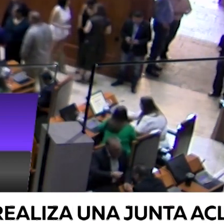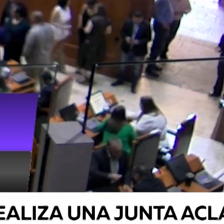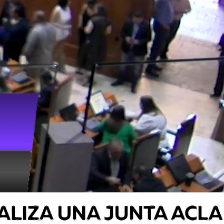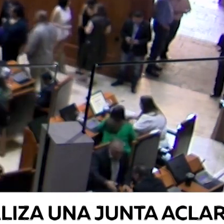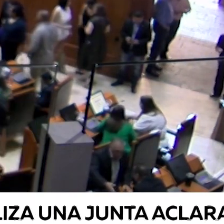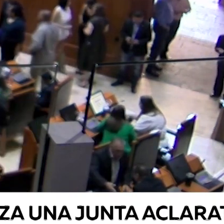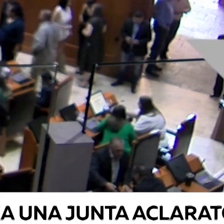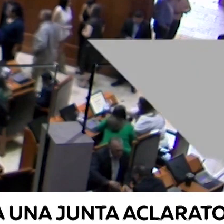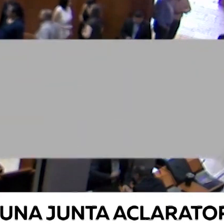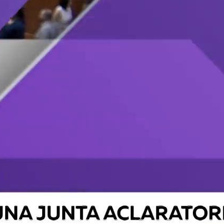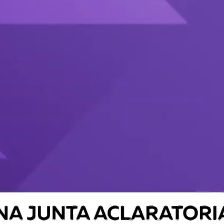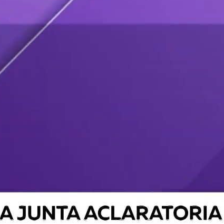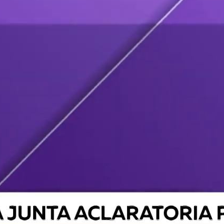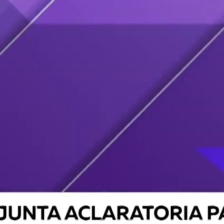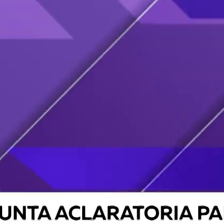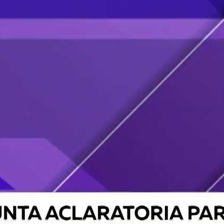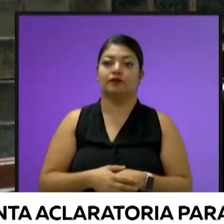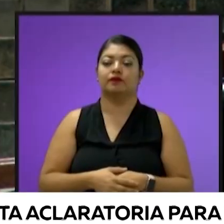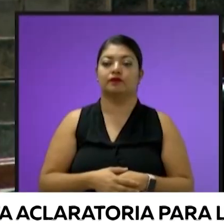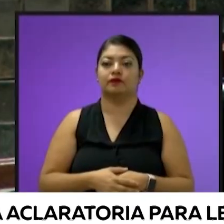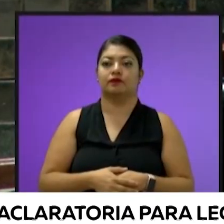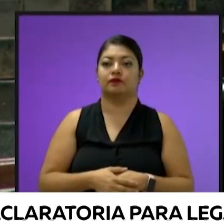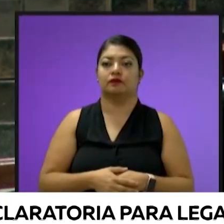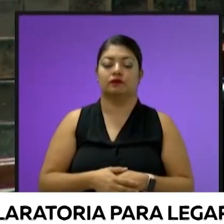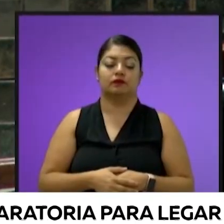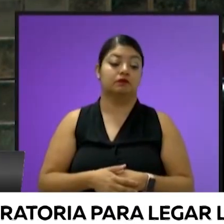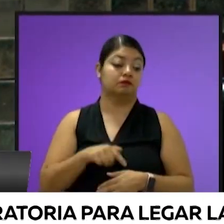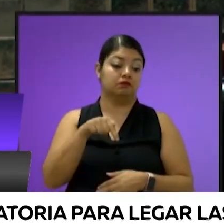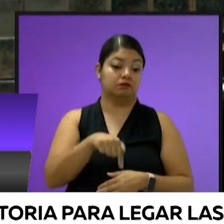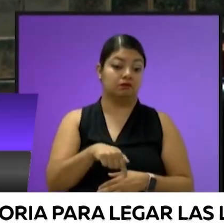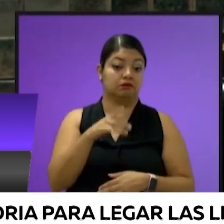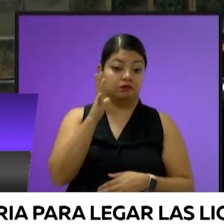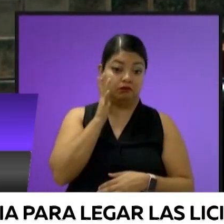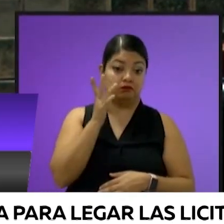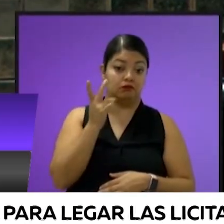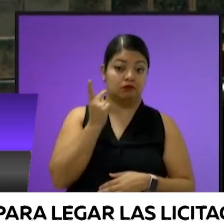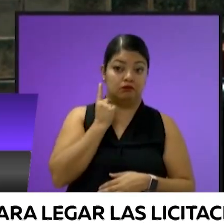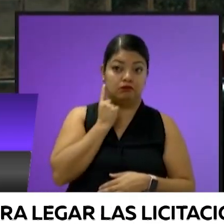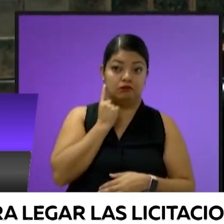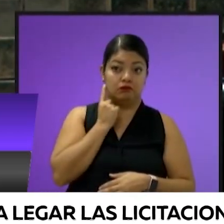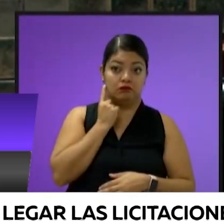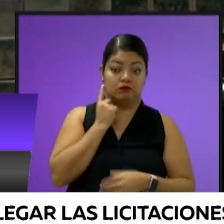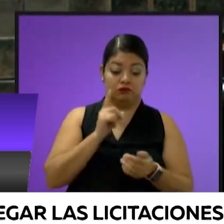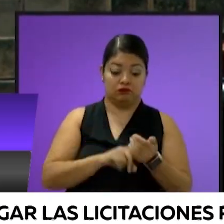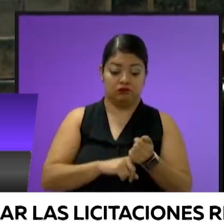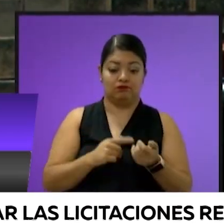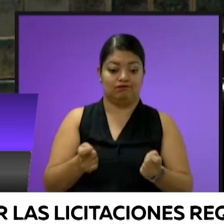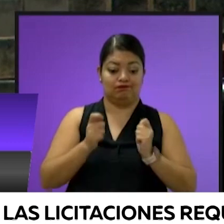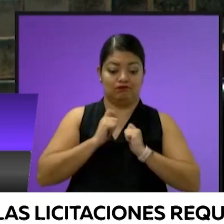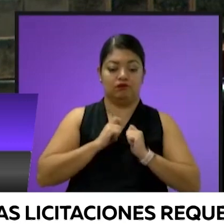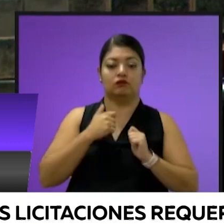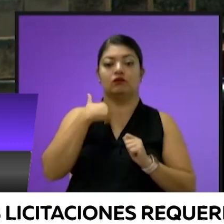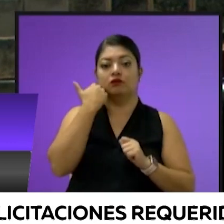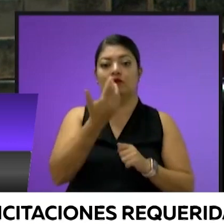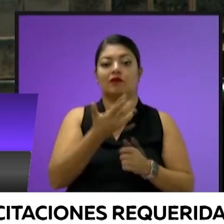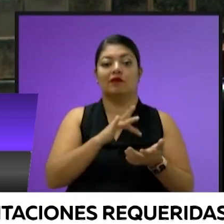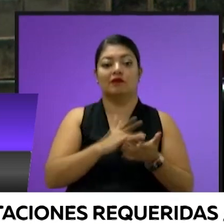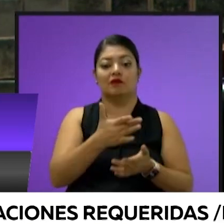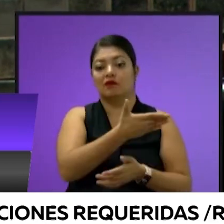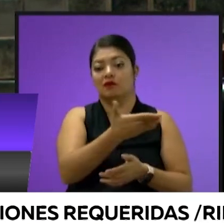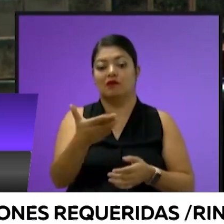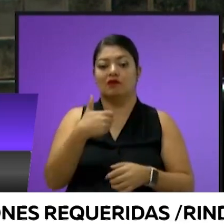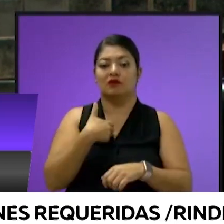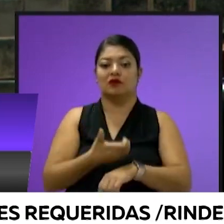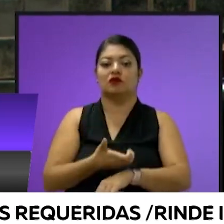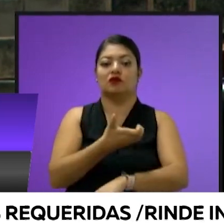legislativas. El Congreso del Estado, a nombre de su servidor, quiere agradecer a mis compañeras y